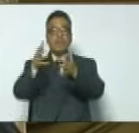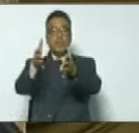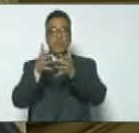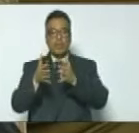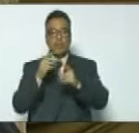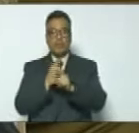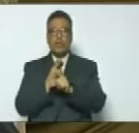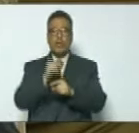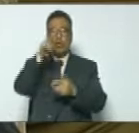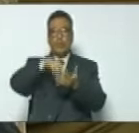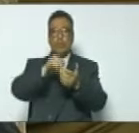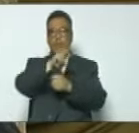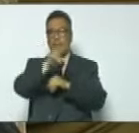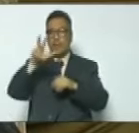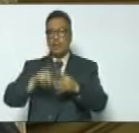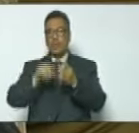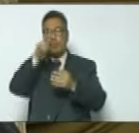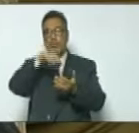de la temporada